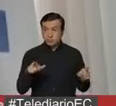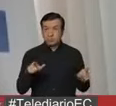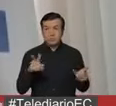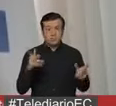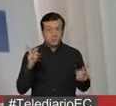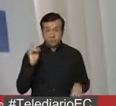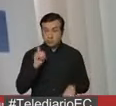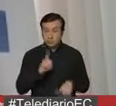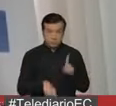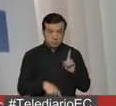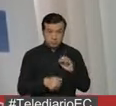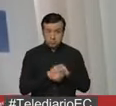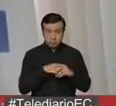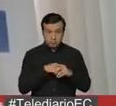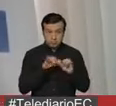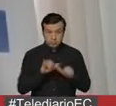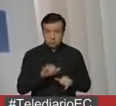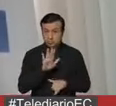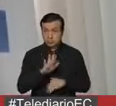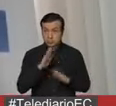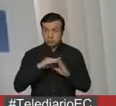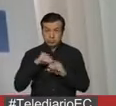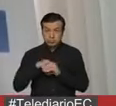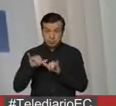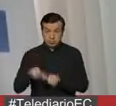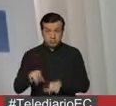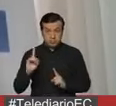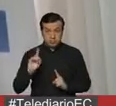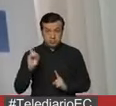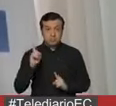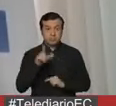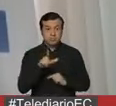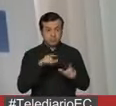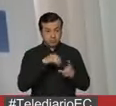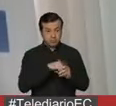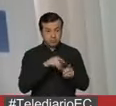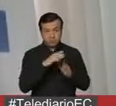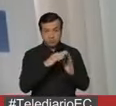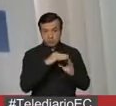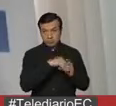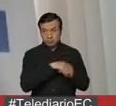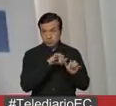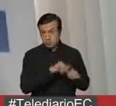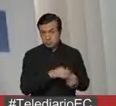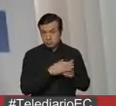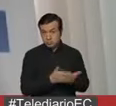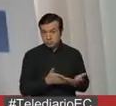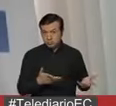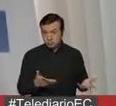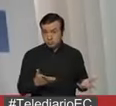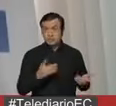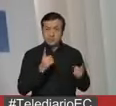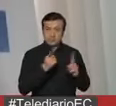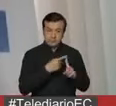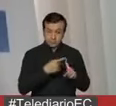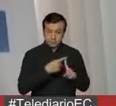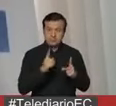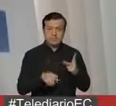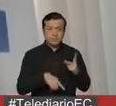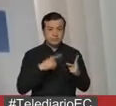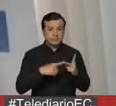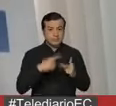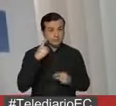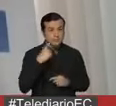hacer aislamiento domiciliario puedan permanecer dentro de esta residencia sanitaria, por un lado, y por el otro